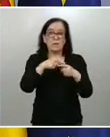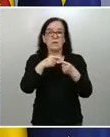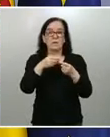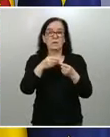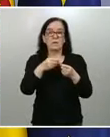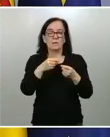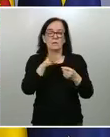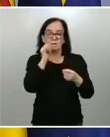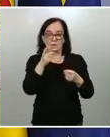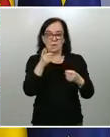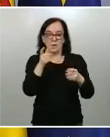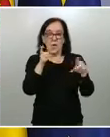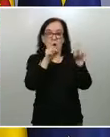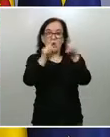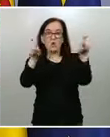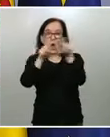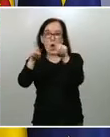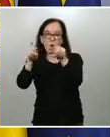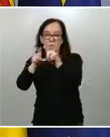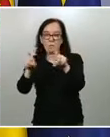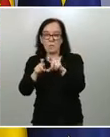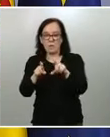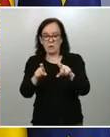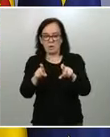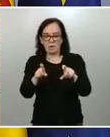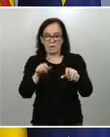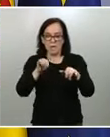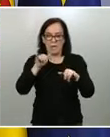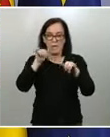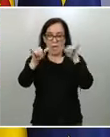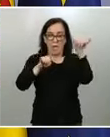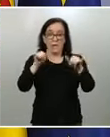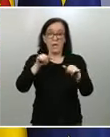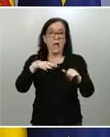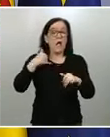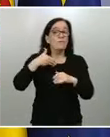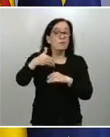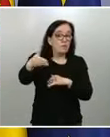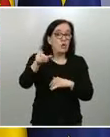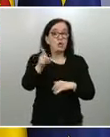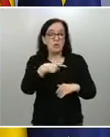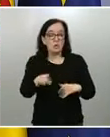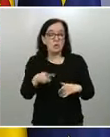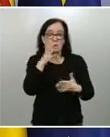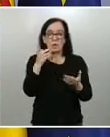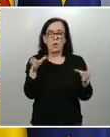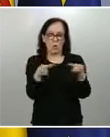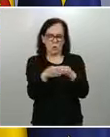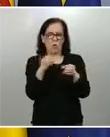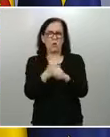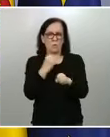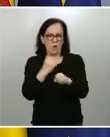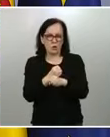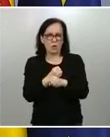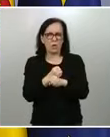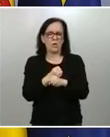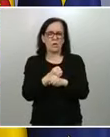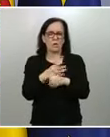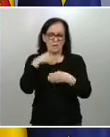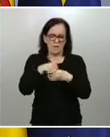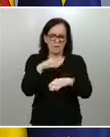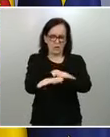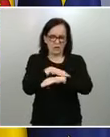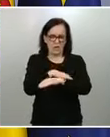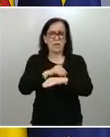compañías aéreas pues tenga un futuro estamos tenemos un grupo de trabajo dentro del ministerio otro interministerial